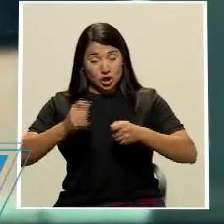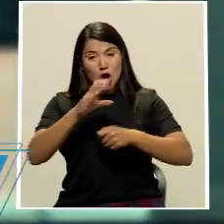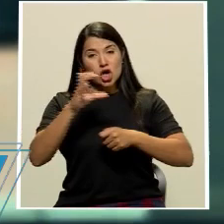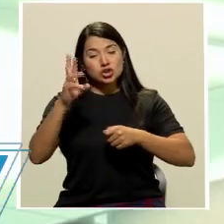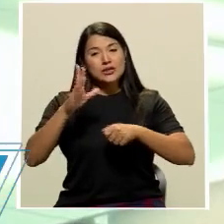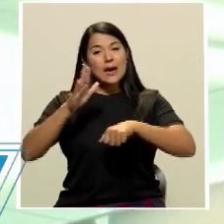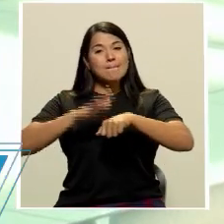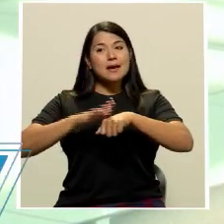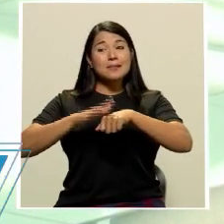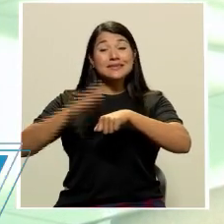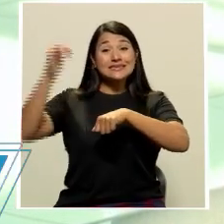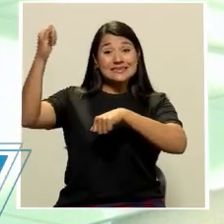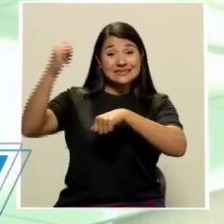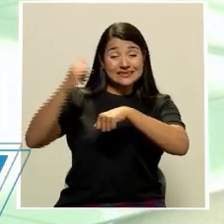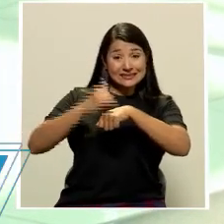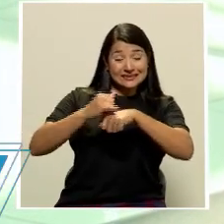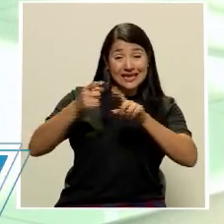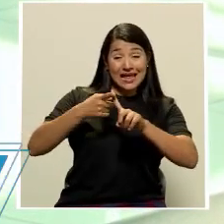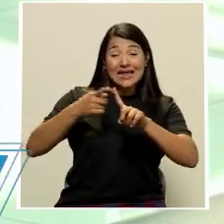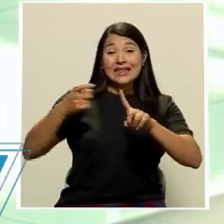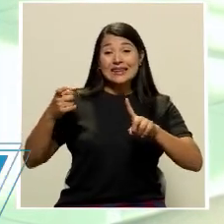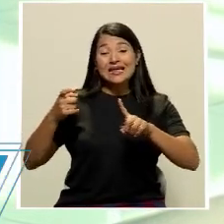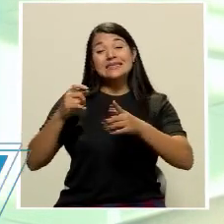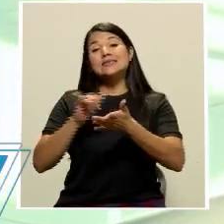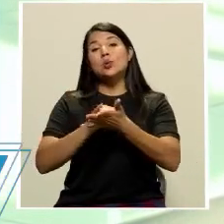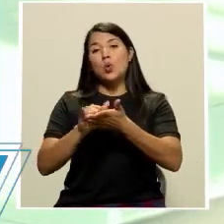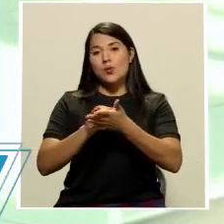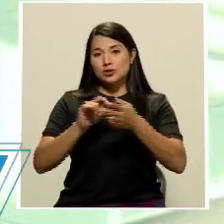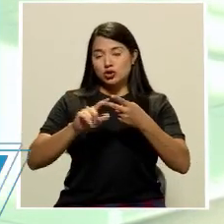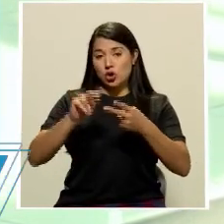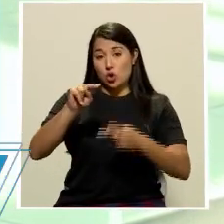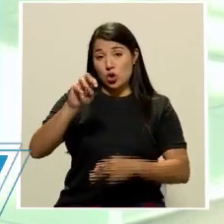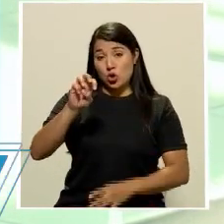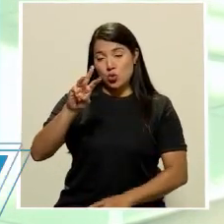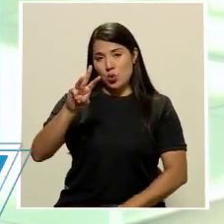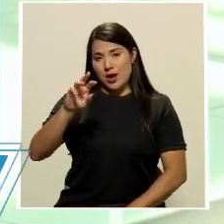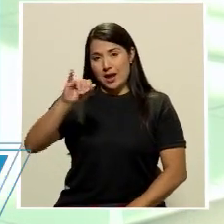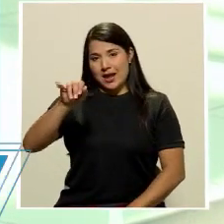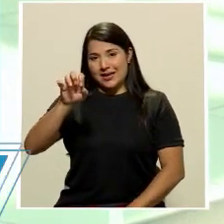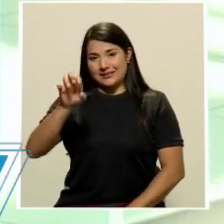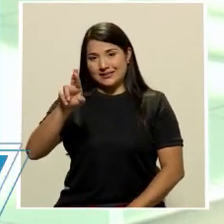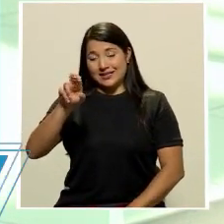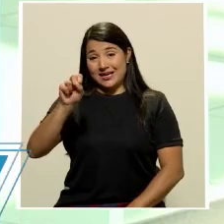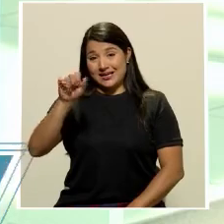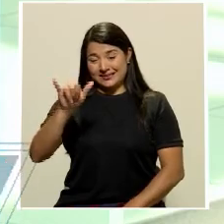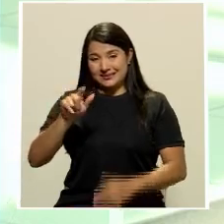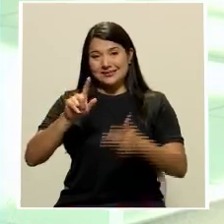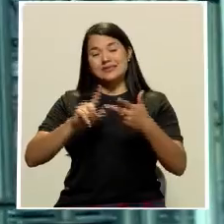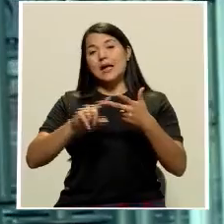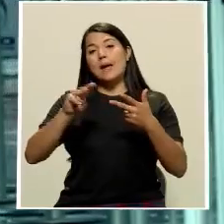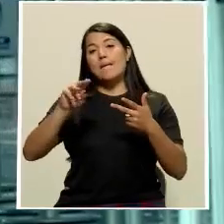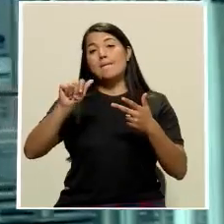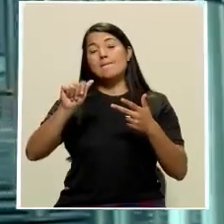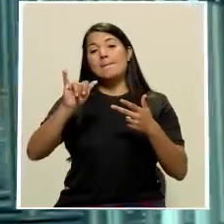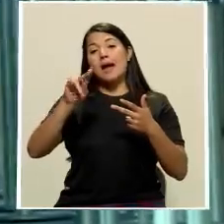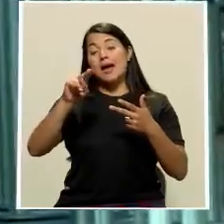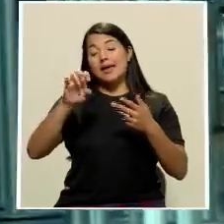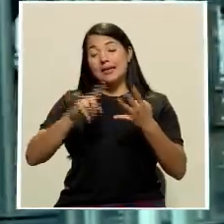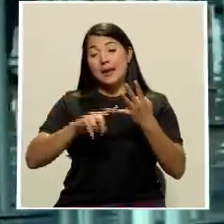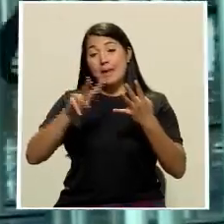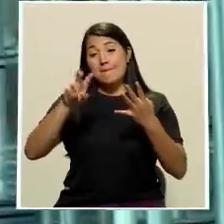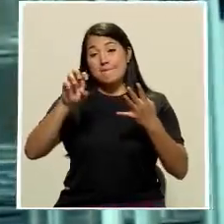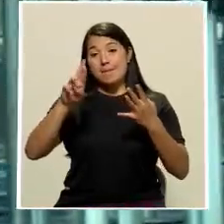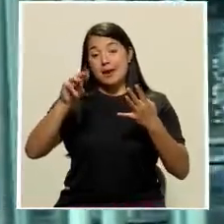permitirá el ingreso de pasajeros provenientes de Nueva York, Nueva Jersey, New Hampshire, Maine, Vermont